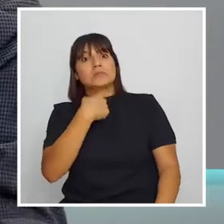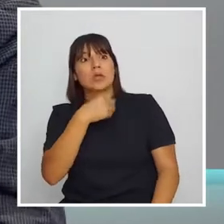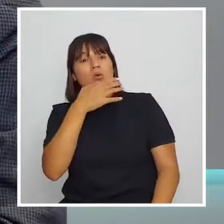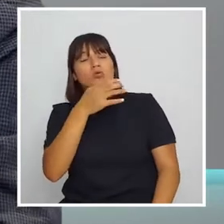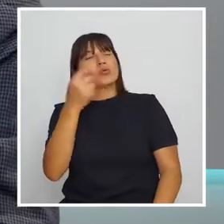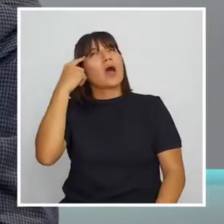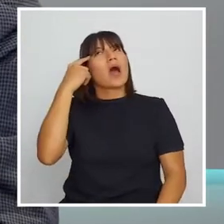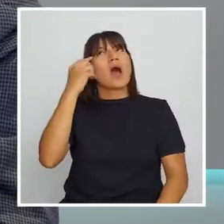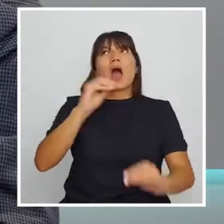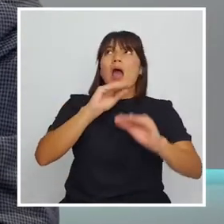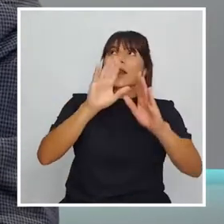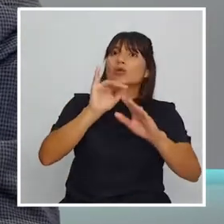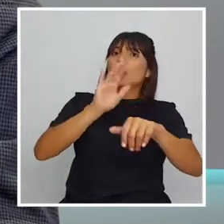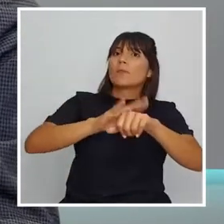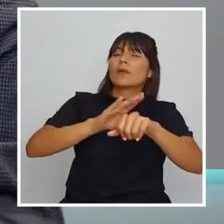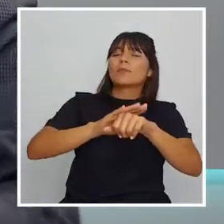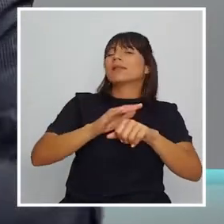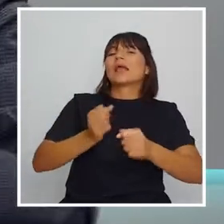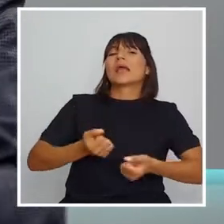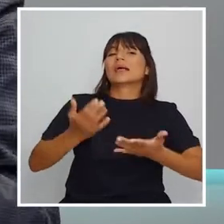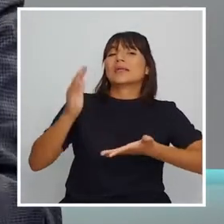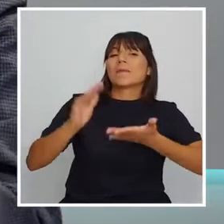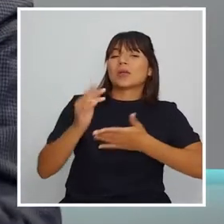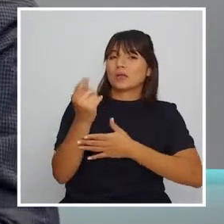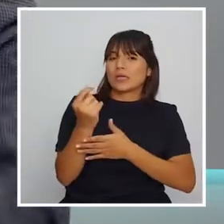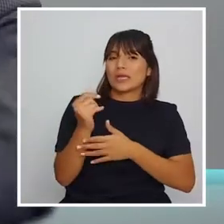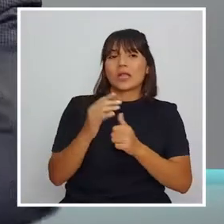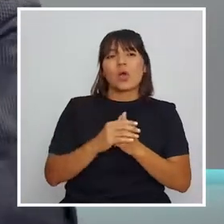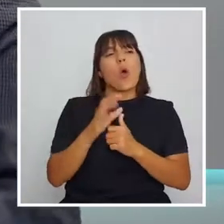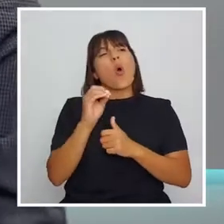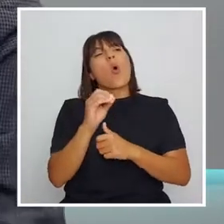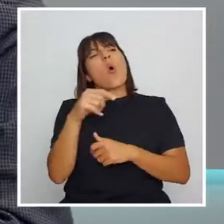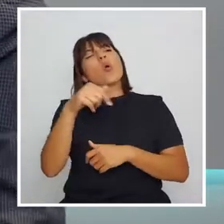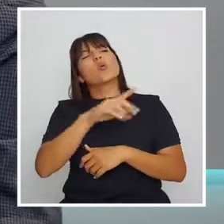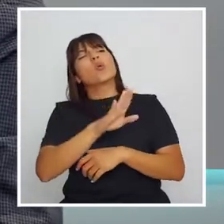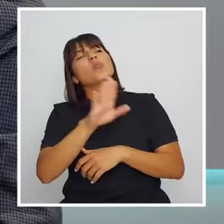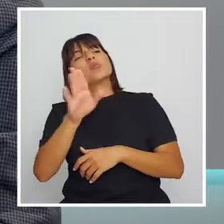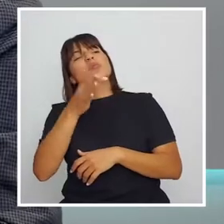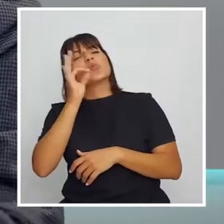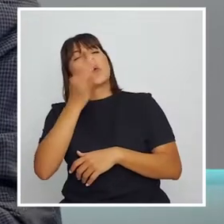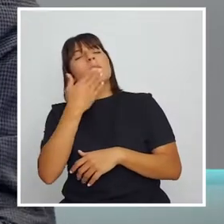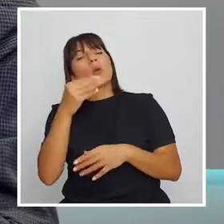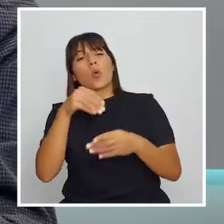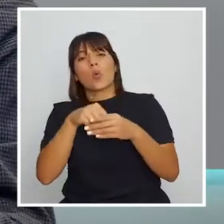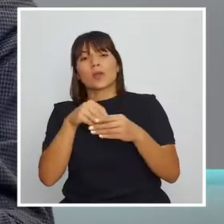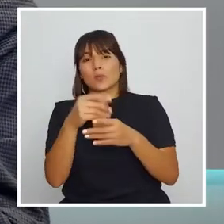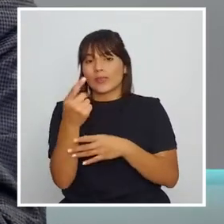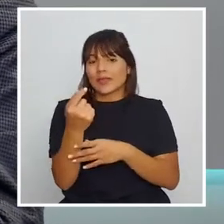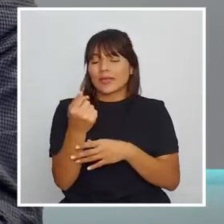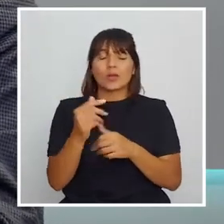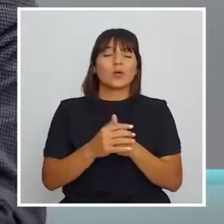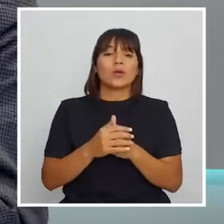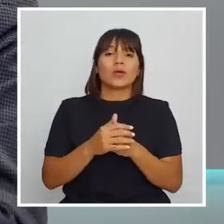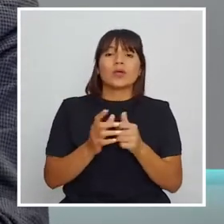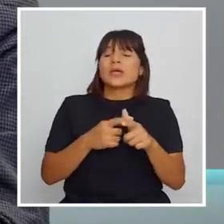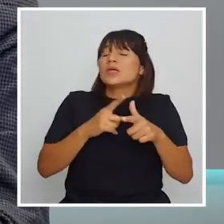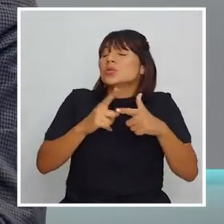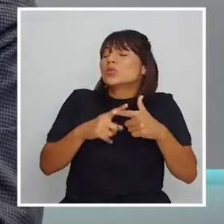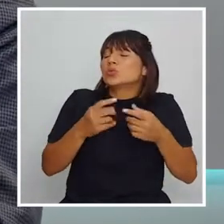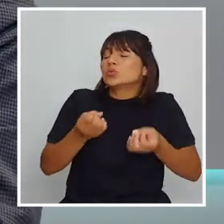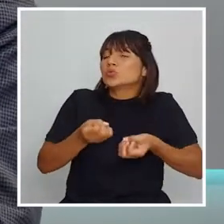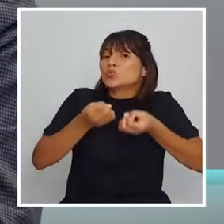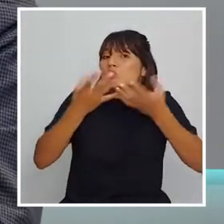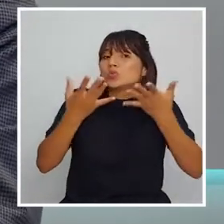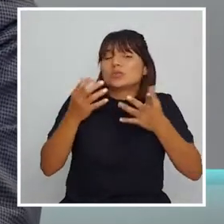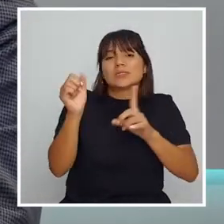puede ahorrar. Y no, hoy nos sacamos por el cafecito, guardemos esa platilla. Hay una cantidad inmensa